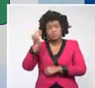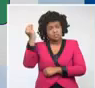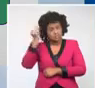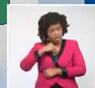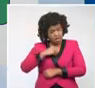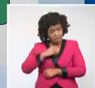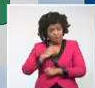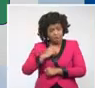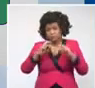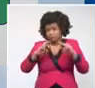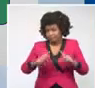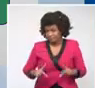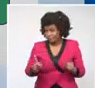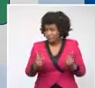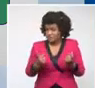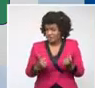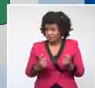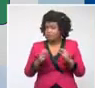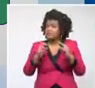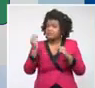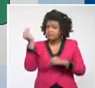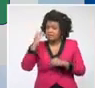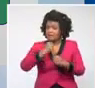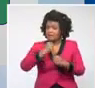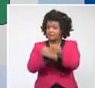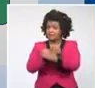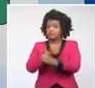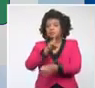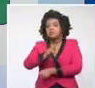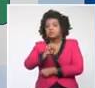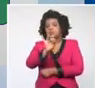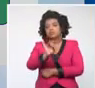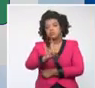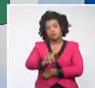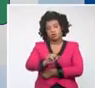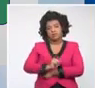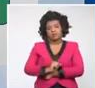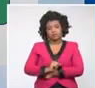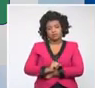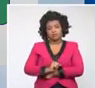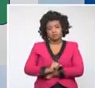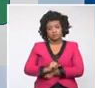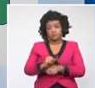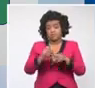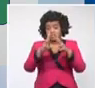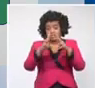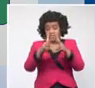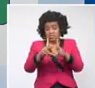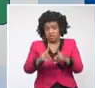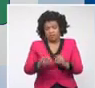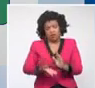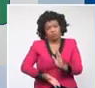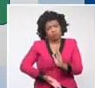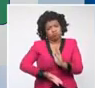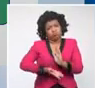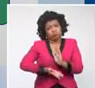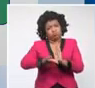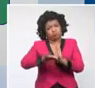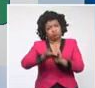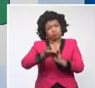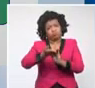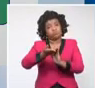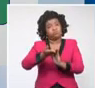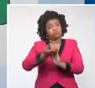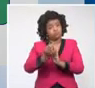estos pacientes, 179. Cifra muy elevada, que también este